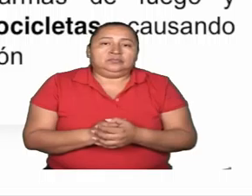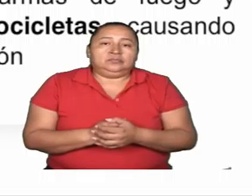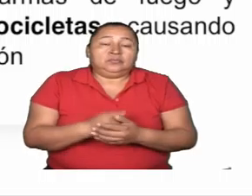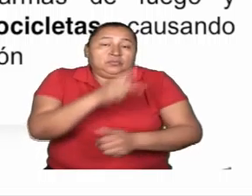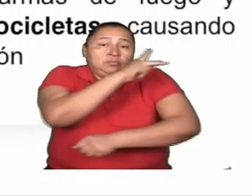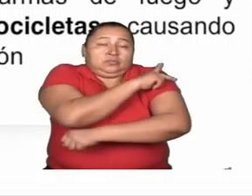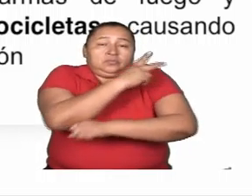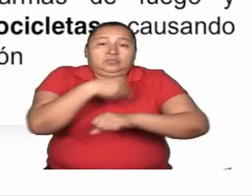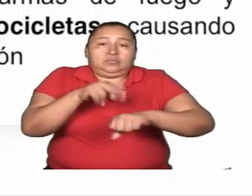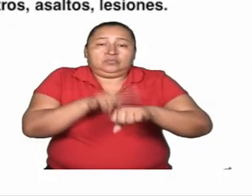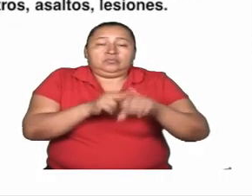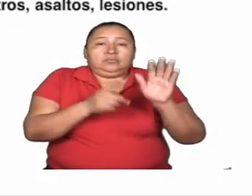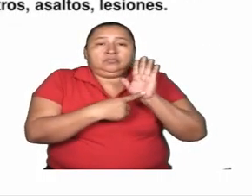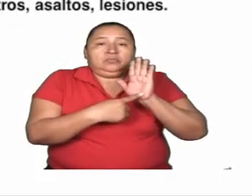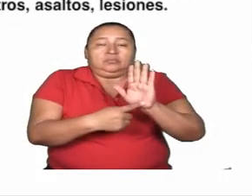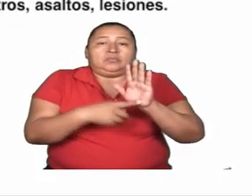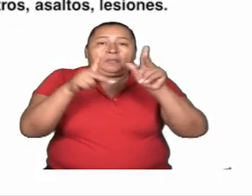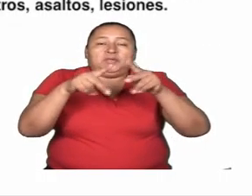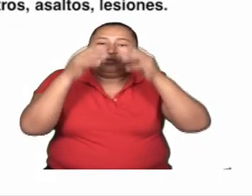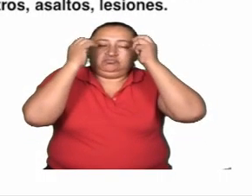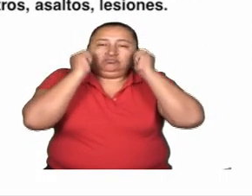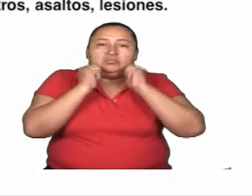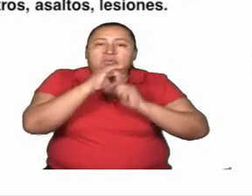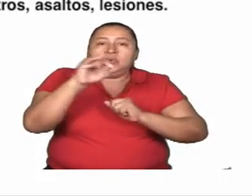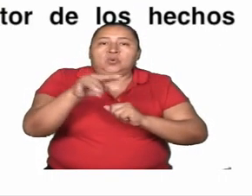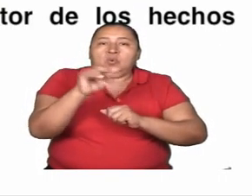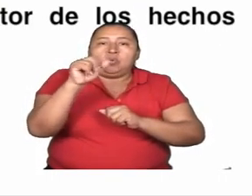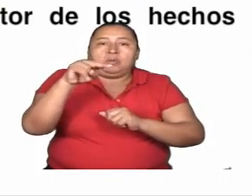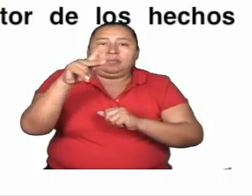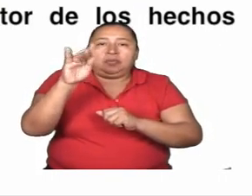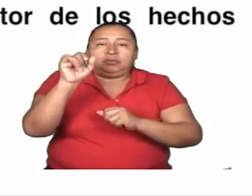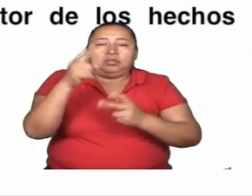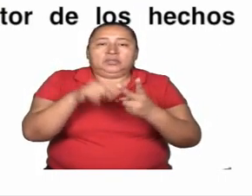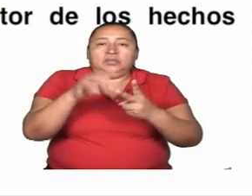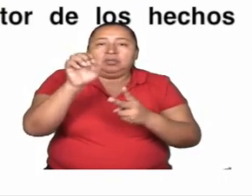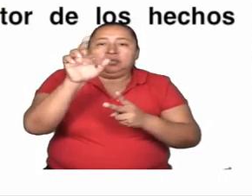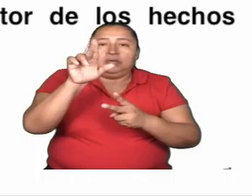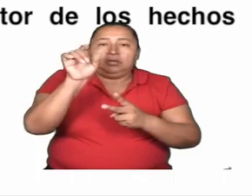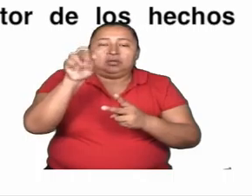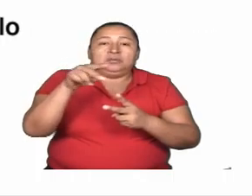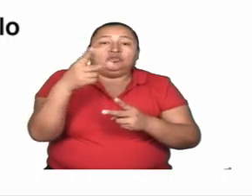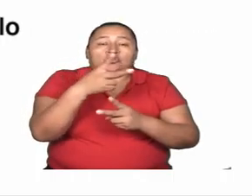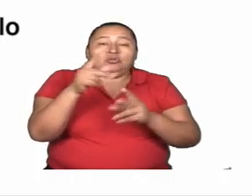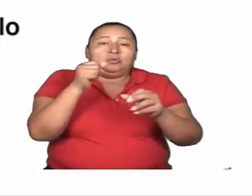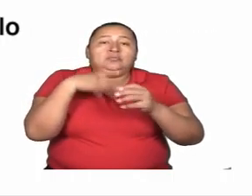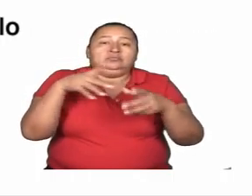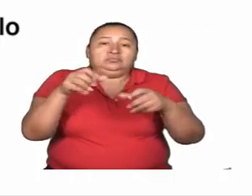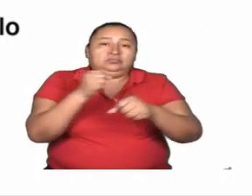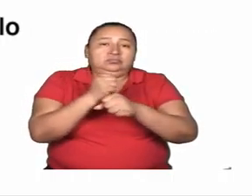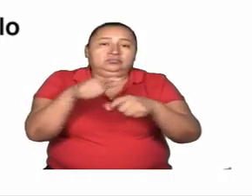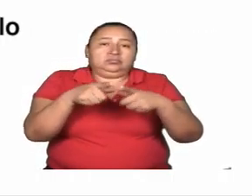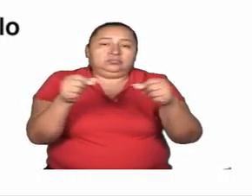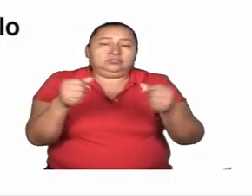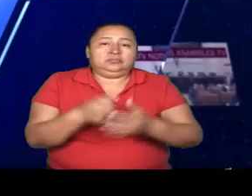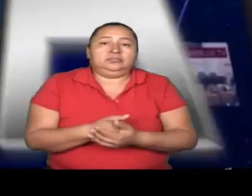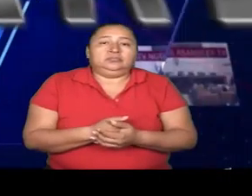Policía Nacional presenta a los terroristas Juan Bautista Guevara y Erling Obando que operaban en Managua.